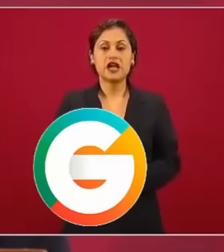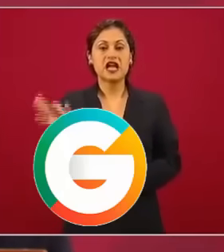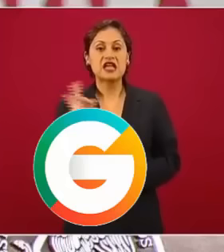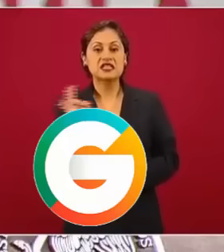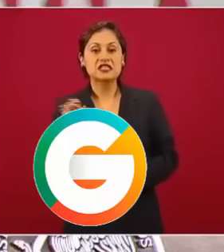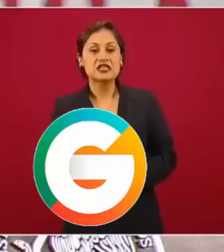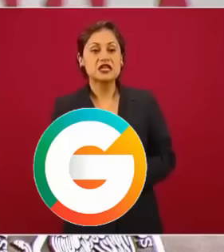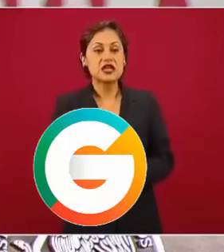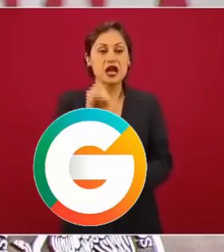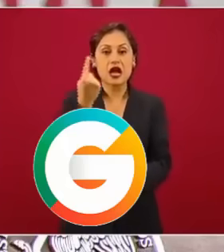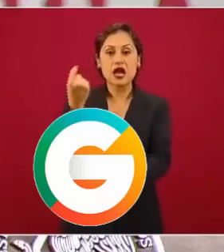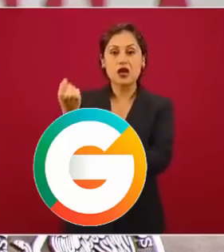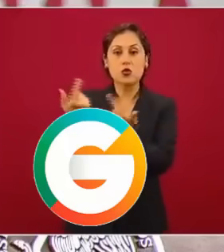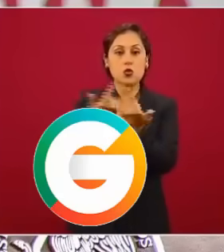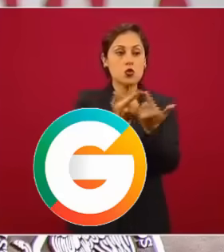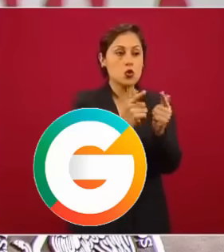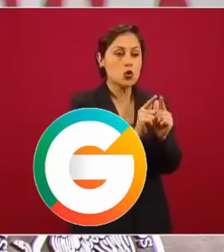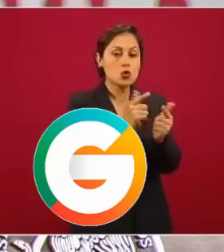cuestionamientos